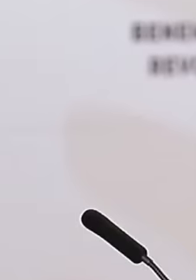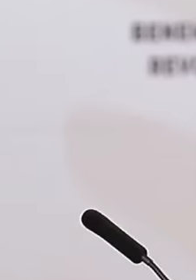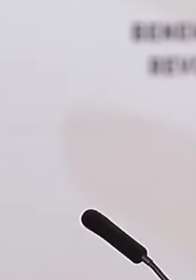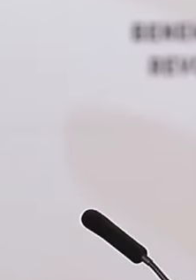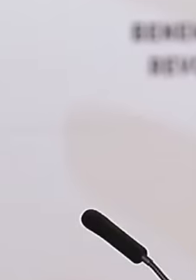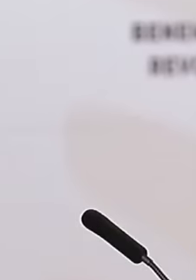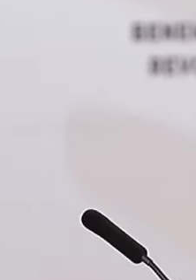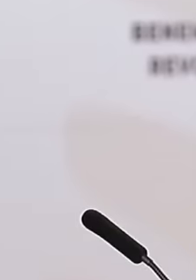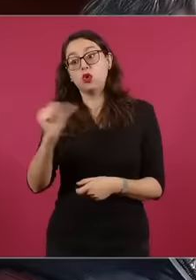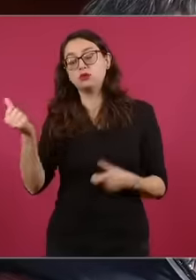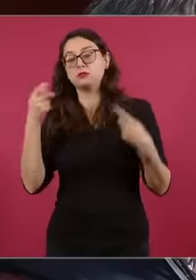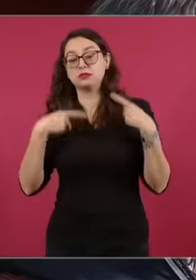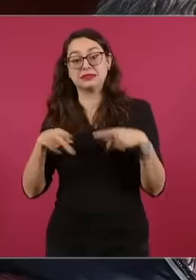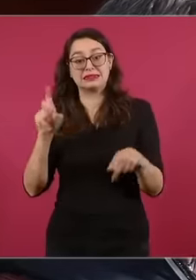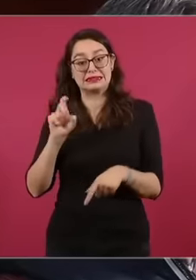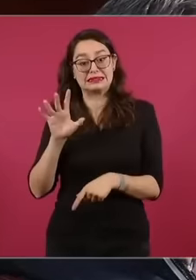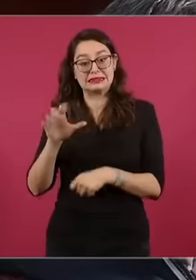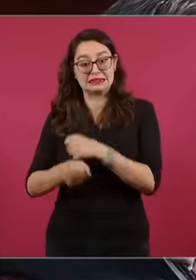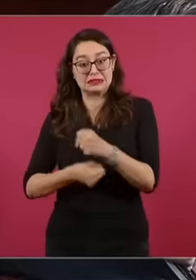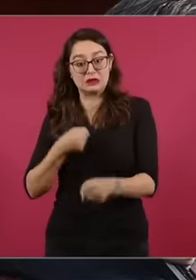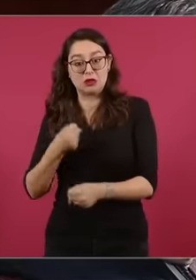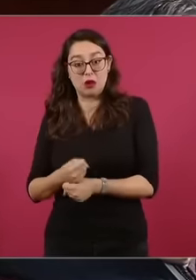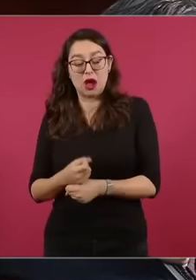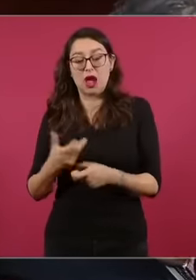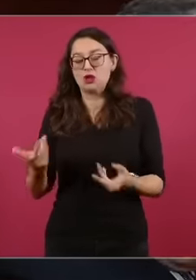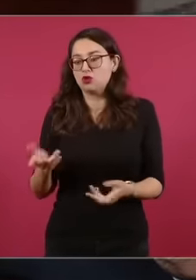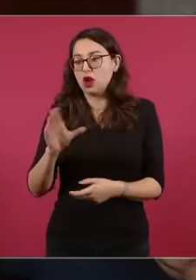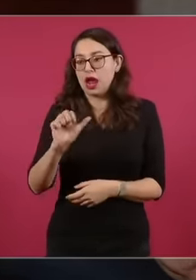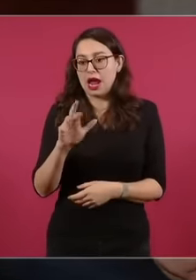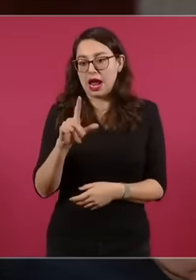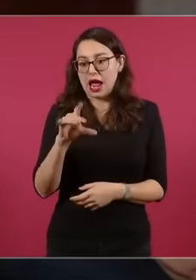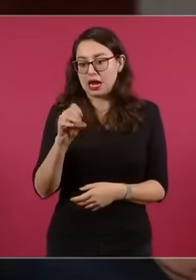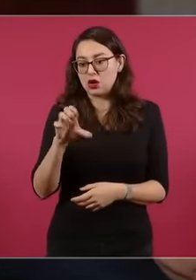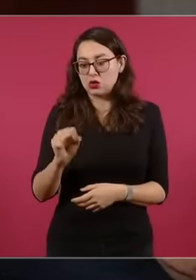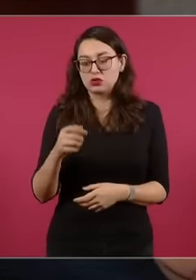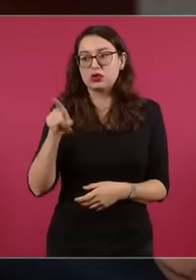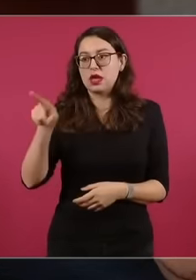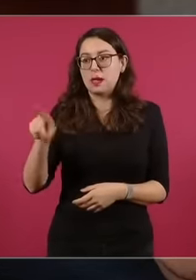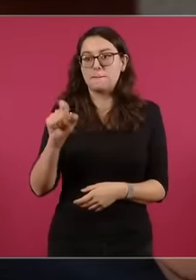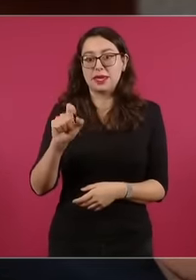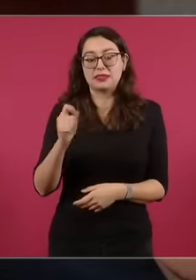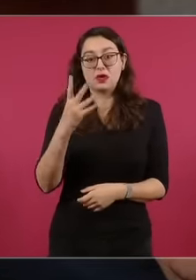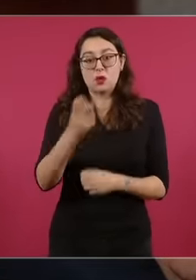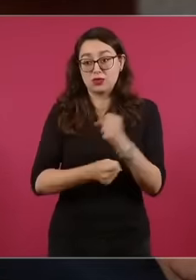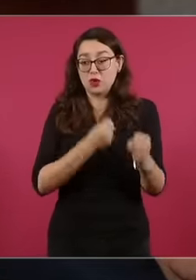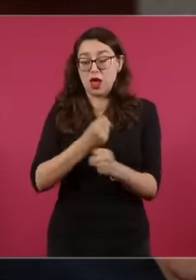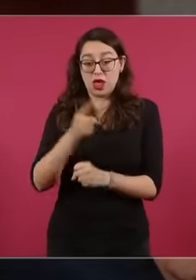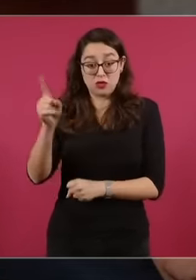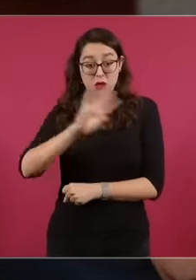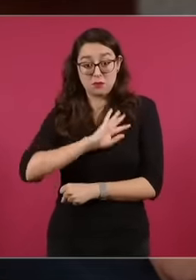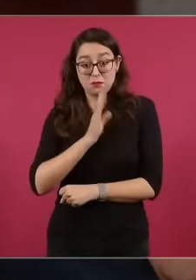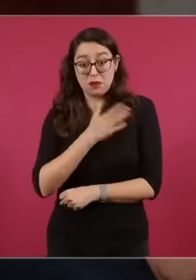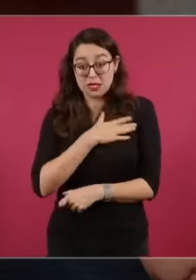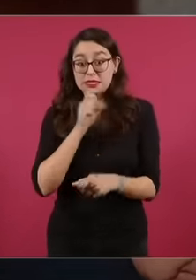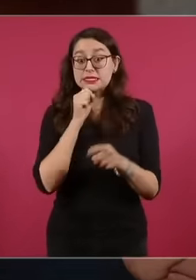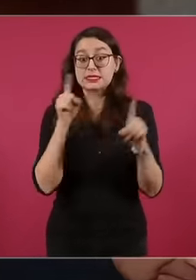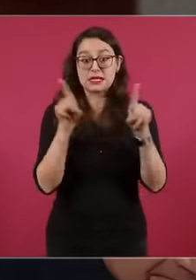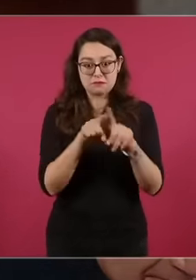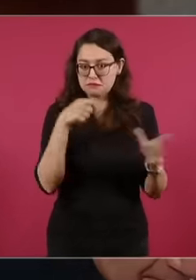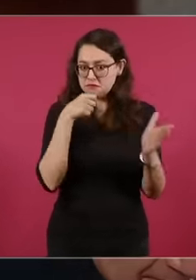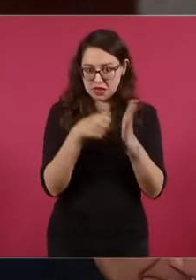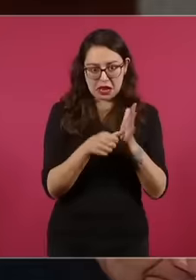más, 35 años, Carlos Mesa, 24 años en España. Ahí le dieron constancia también,